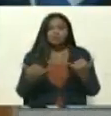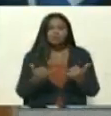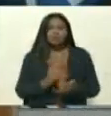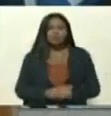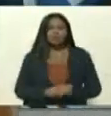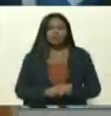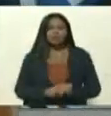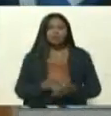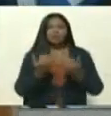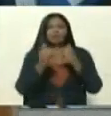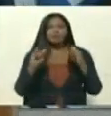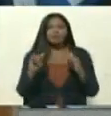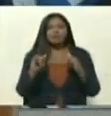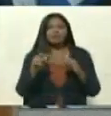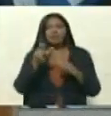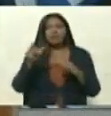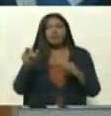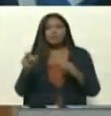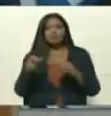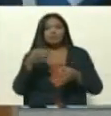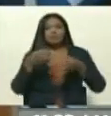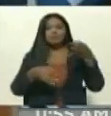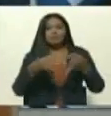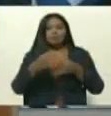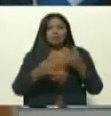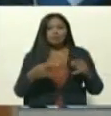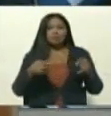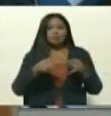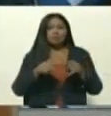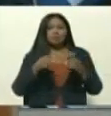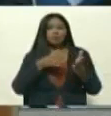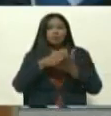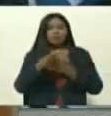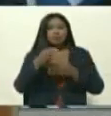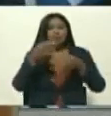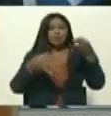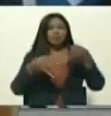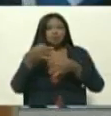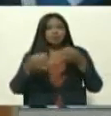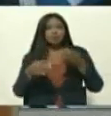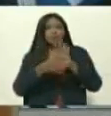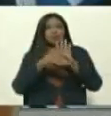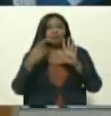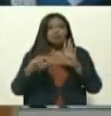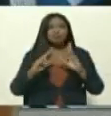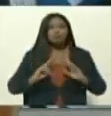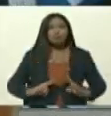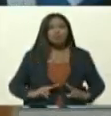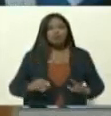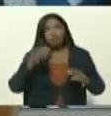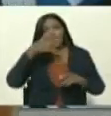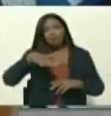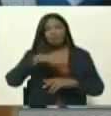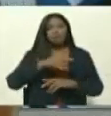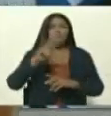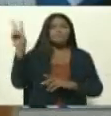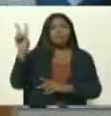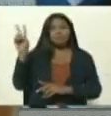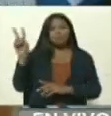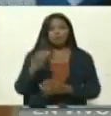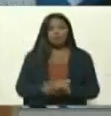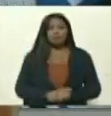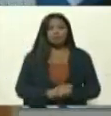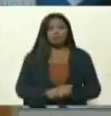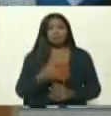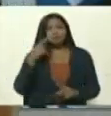la independencia de los despachos fiscales a los fines de garantizar la justicia y los derechos humanos de la población venezolana, que